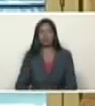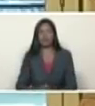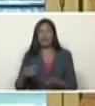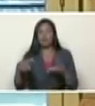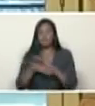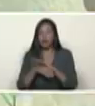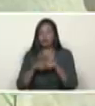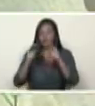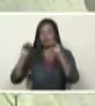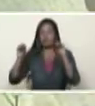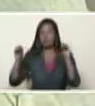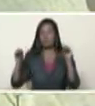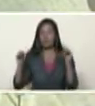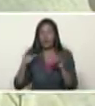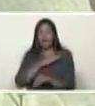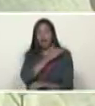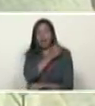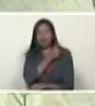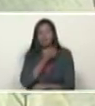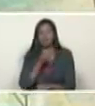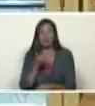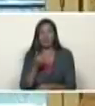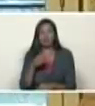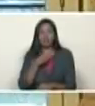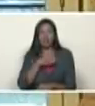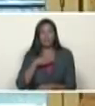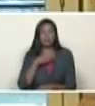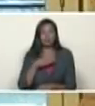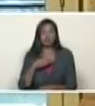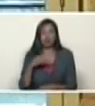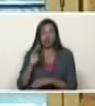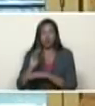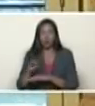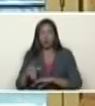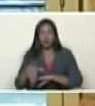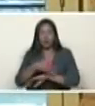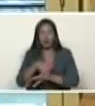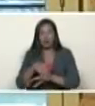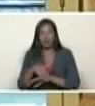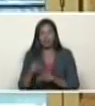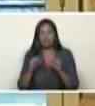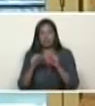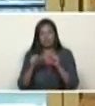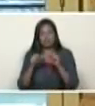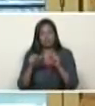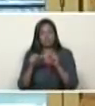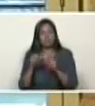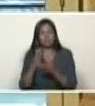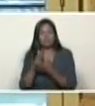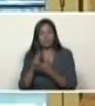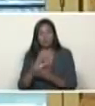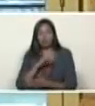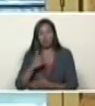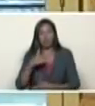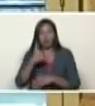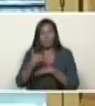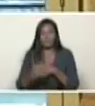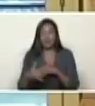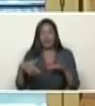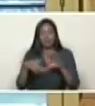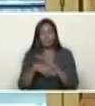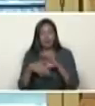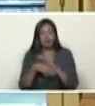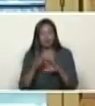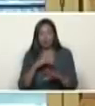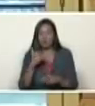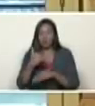cita a los jefes, al jefe de la misión Negra Hipólita, que es un hombre que se dedica. Y que yo quiero un plan, el martes, el jefe de la misión